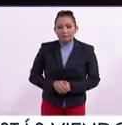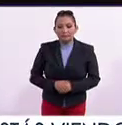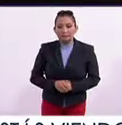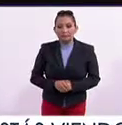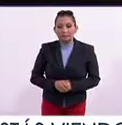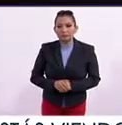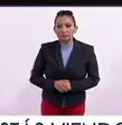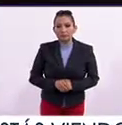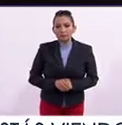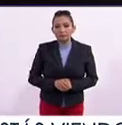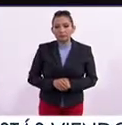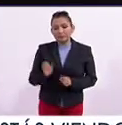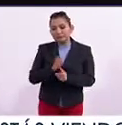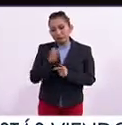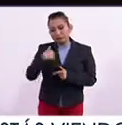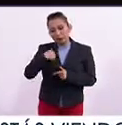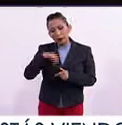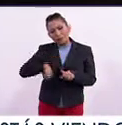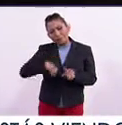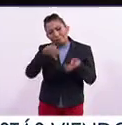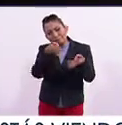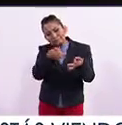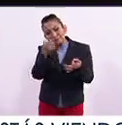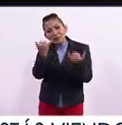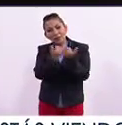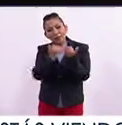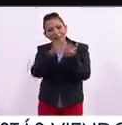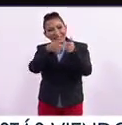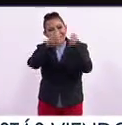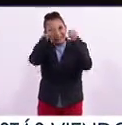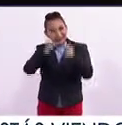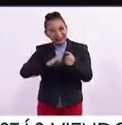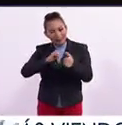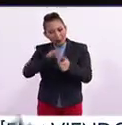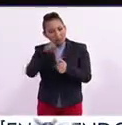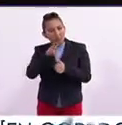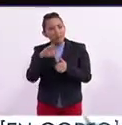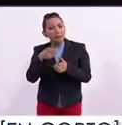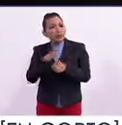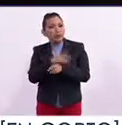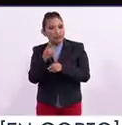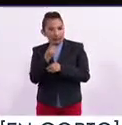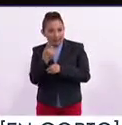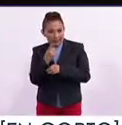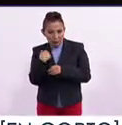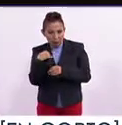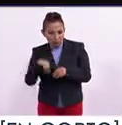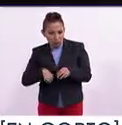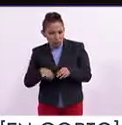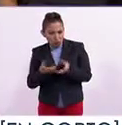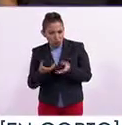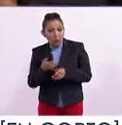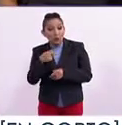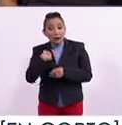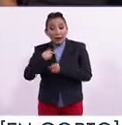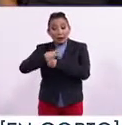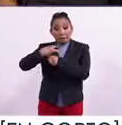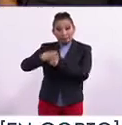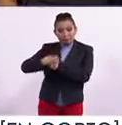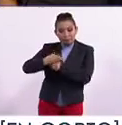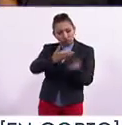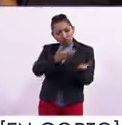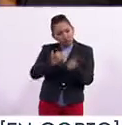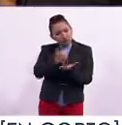Entonces me interesé en los históricos, pero mi interés se dio esencialmente porque me invitaron a participar